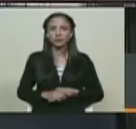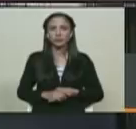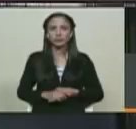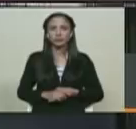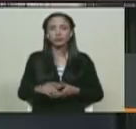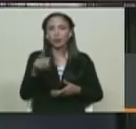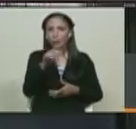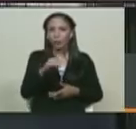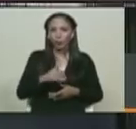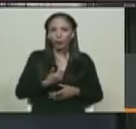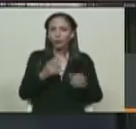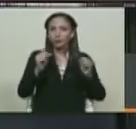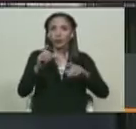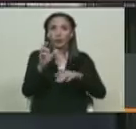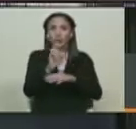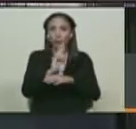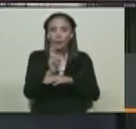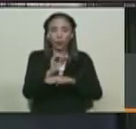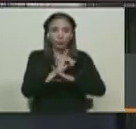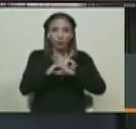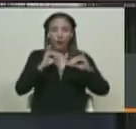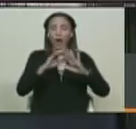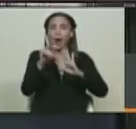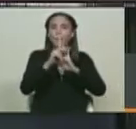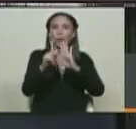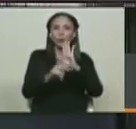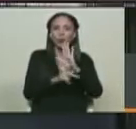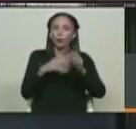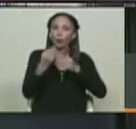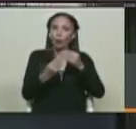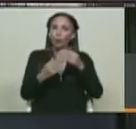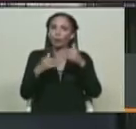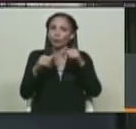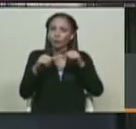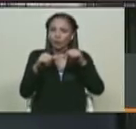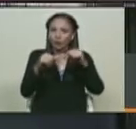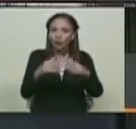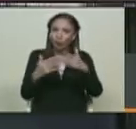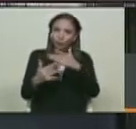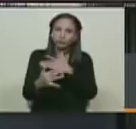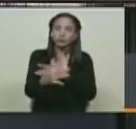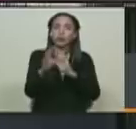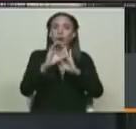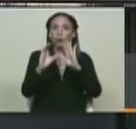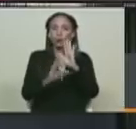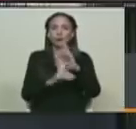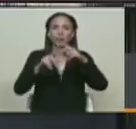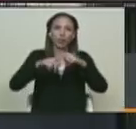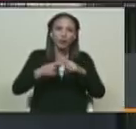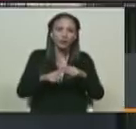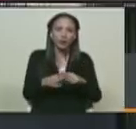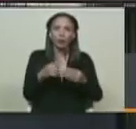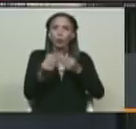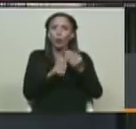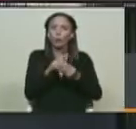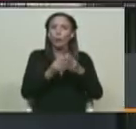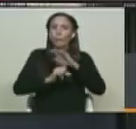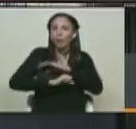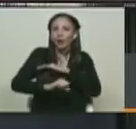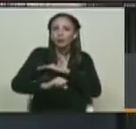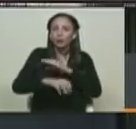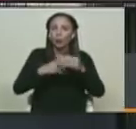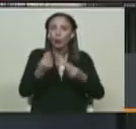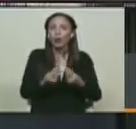tú puedes tener desde ya un programa permanente de curso, de taller, de parto humanizado, Blanca, en